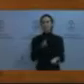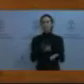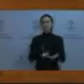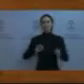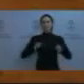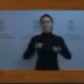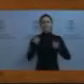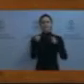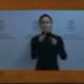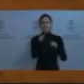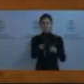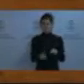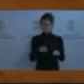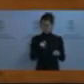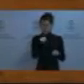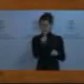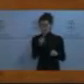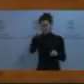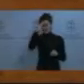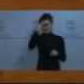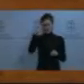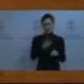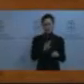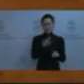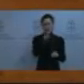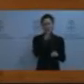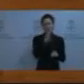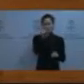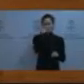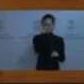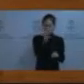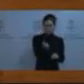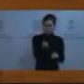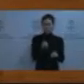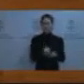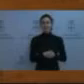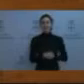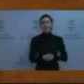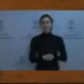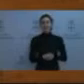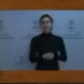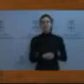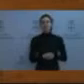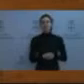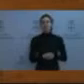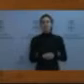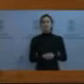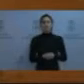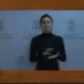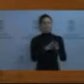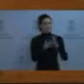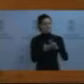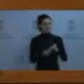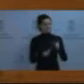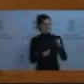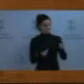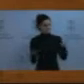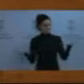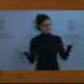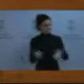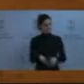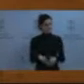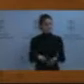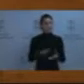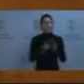le tengo que decir a usted, con todo el respeto, y me va a entender la palabra perfectamente, es usted un inadaptado. Pero un